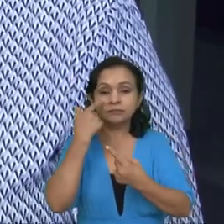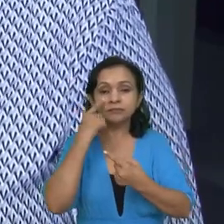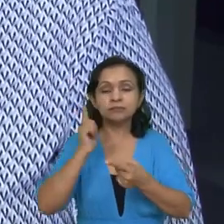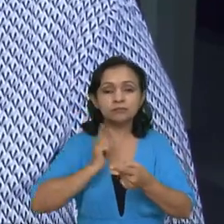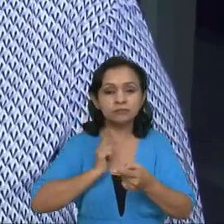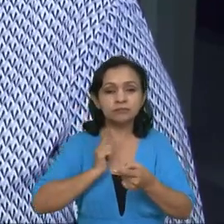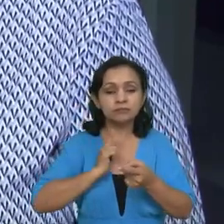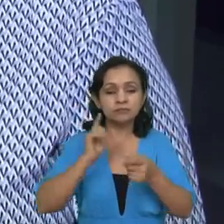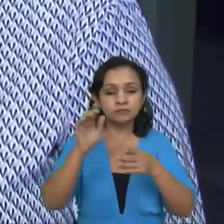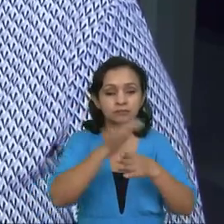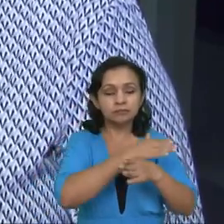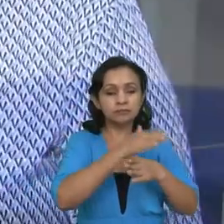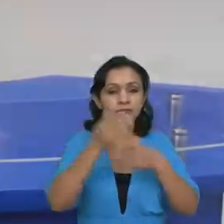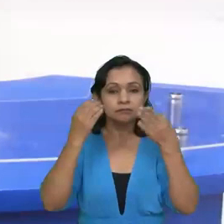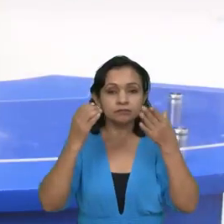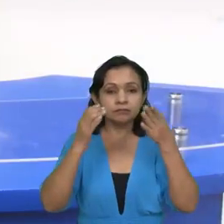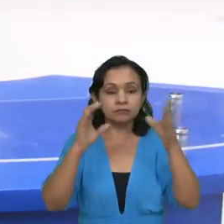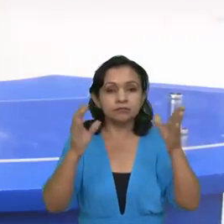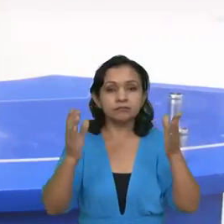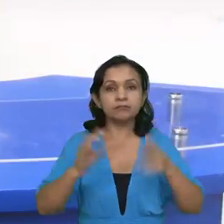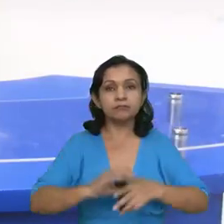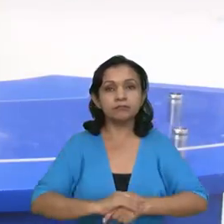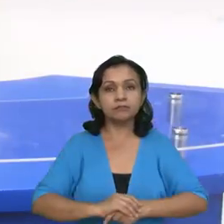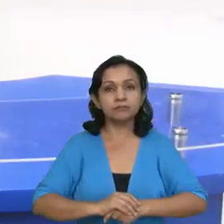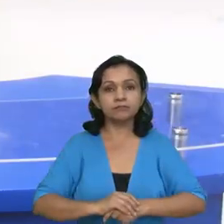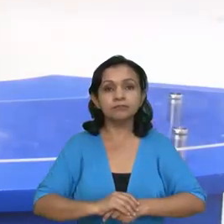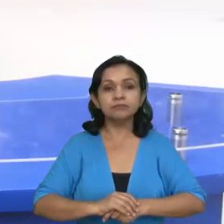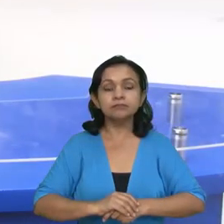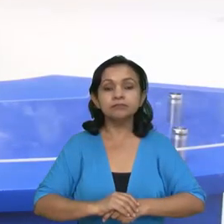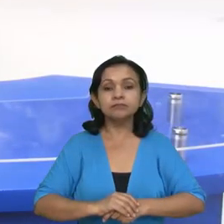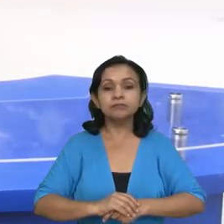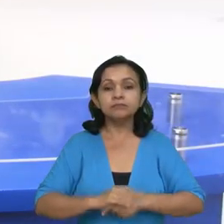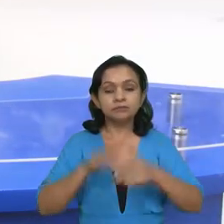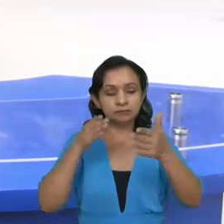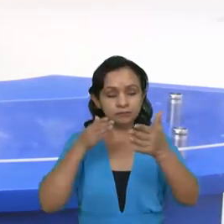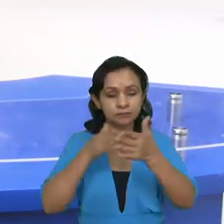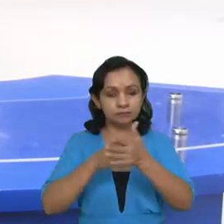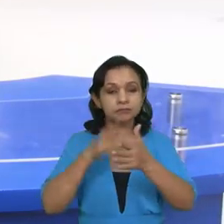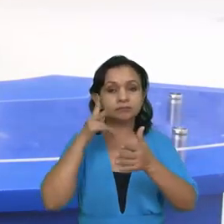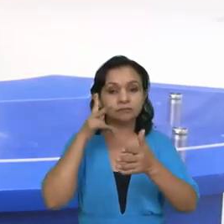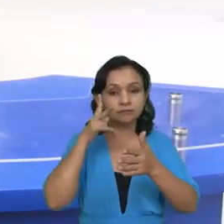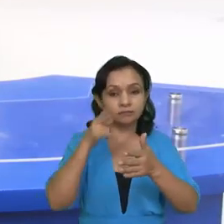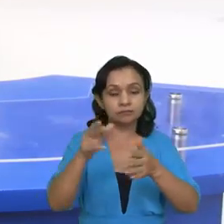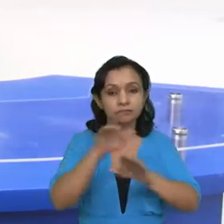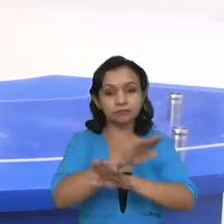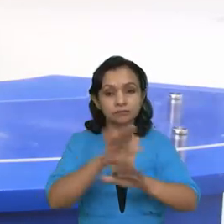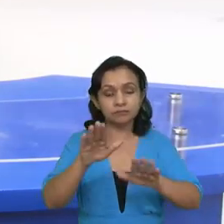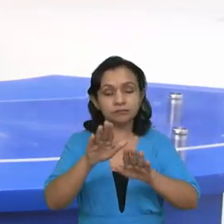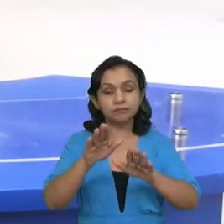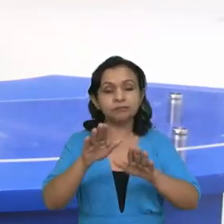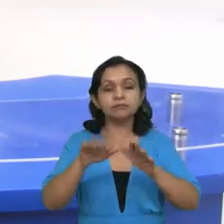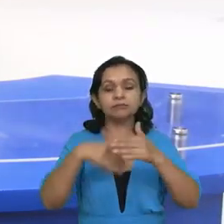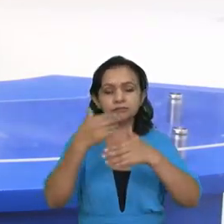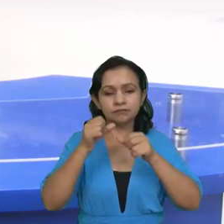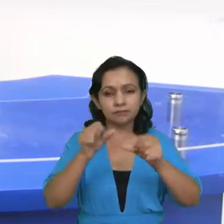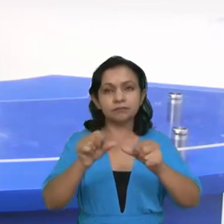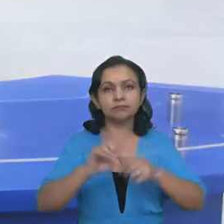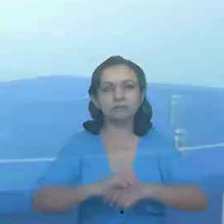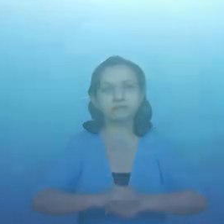que cumplir una serie de requisitos es momento de realizar nuestra última pausa informativa ya